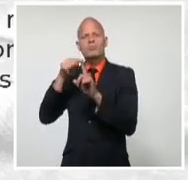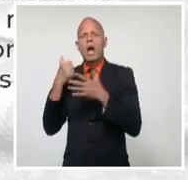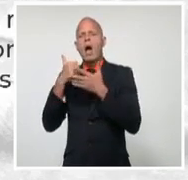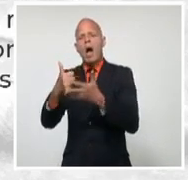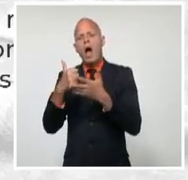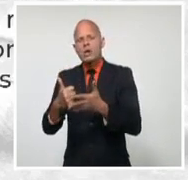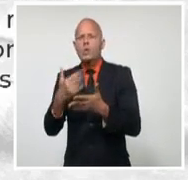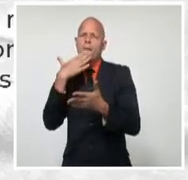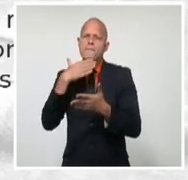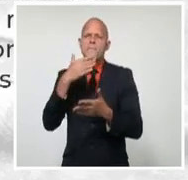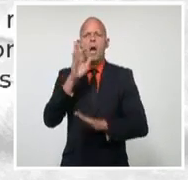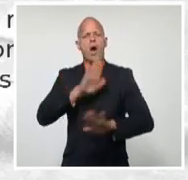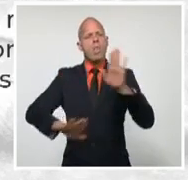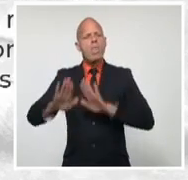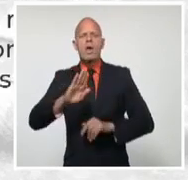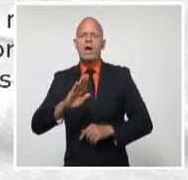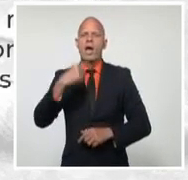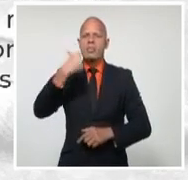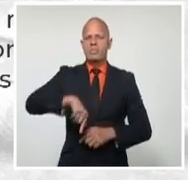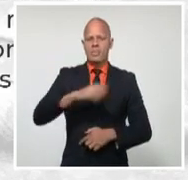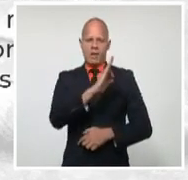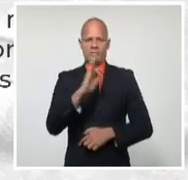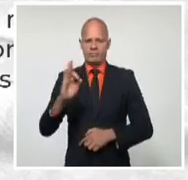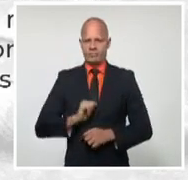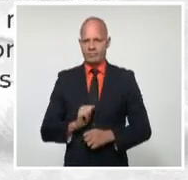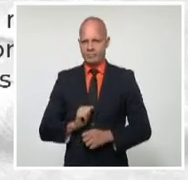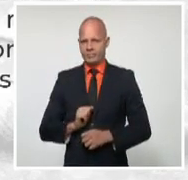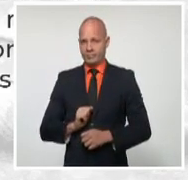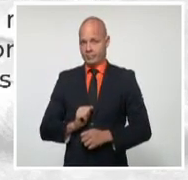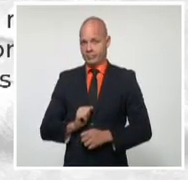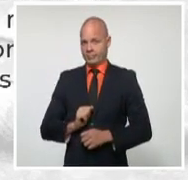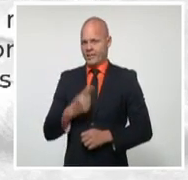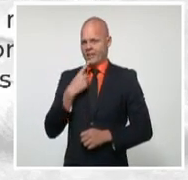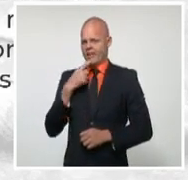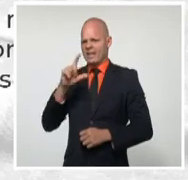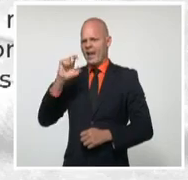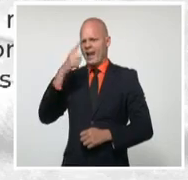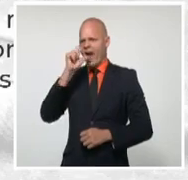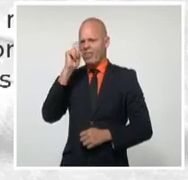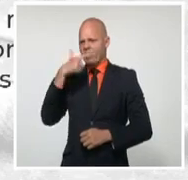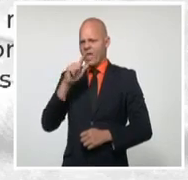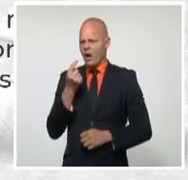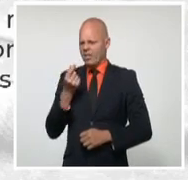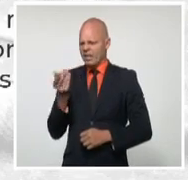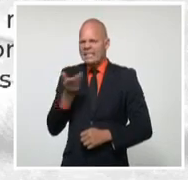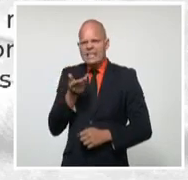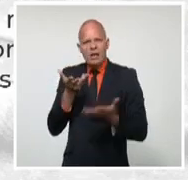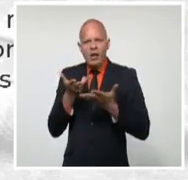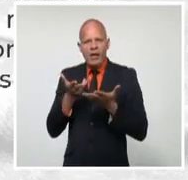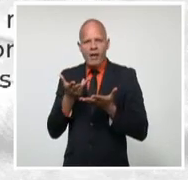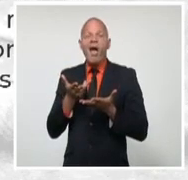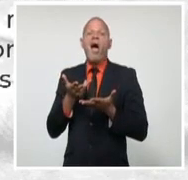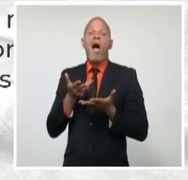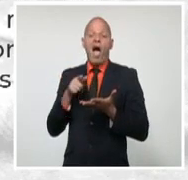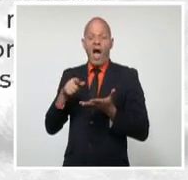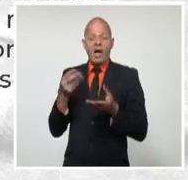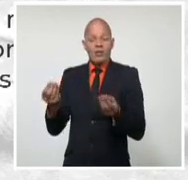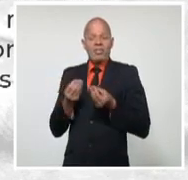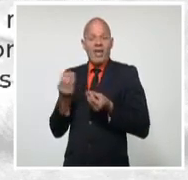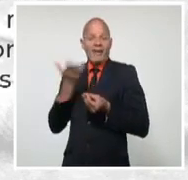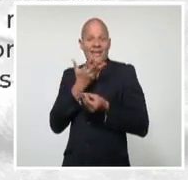y los derechos humanos. Ah, pero ¿qué es lo que pasa? Que parte significativa de su dinero proviene de la Fundación Nacional para la Democracia, la